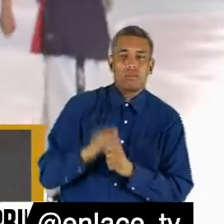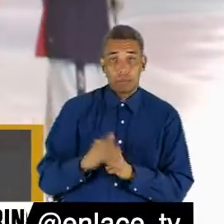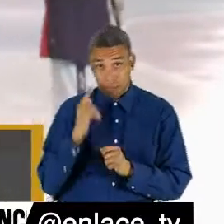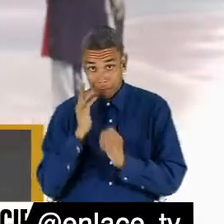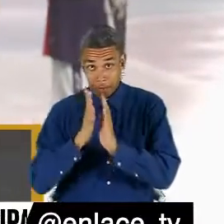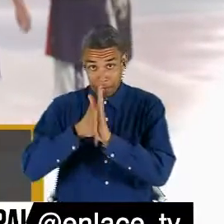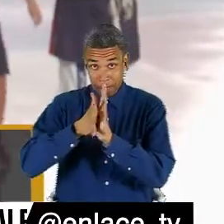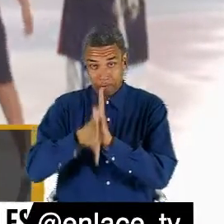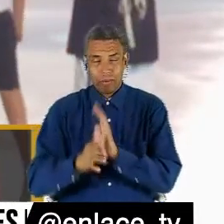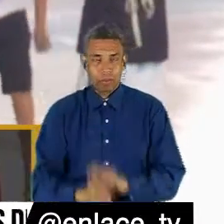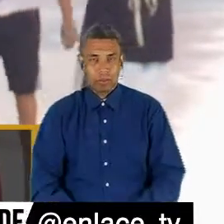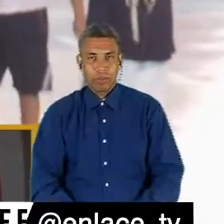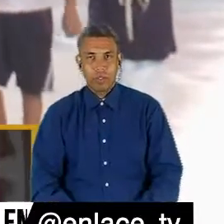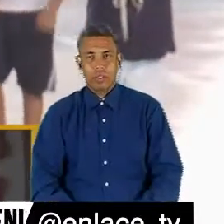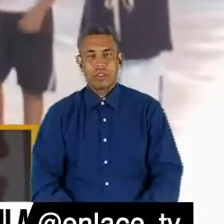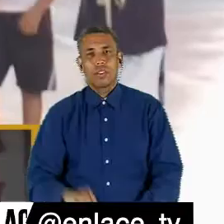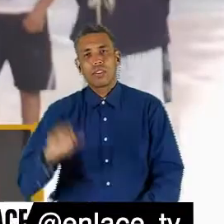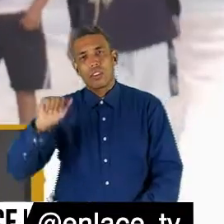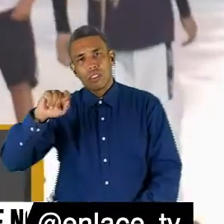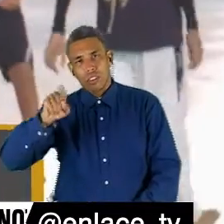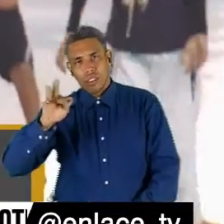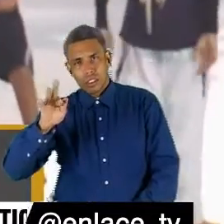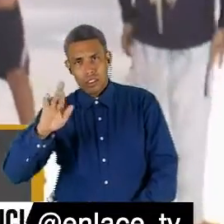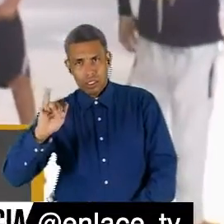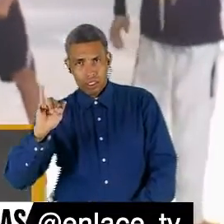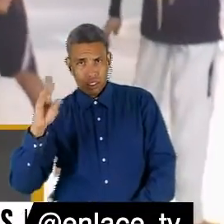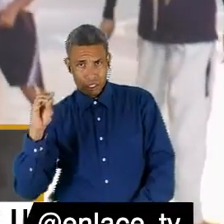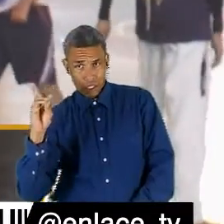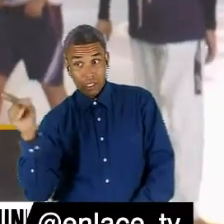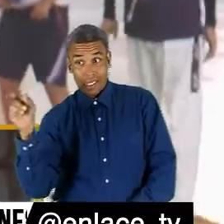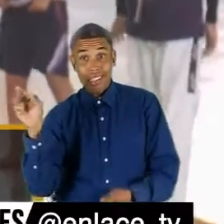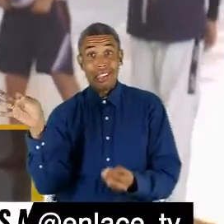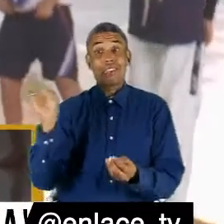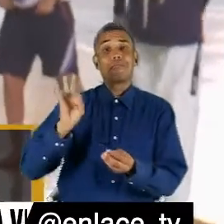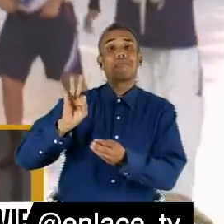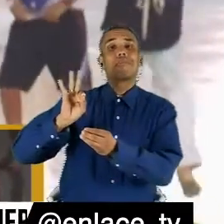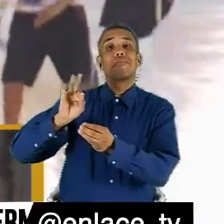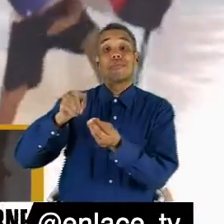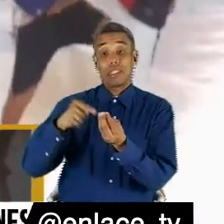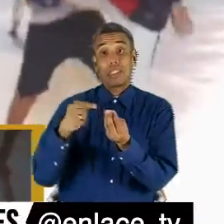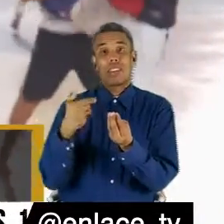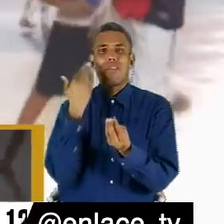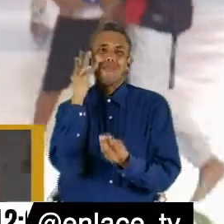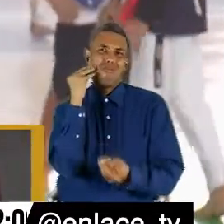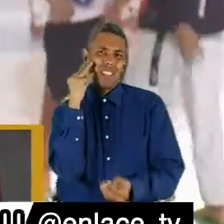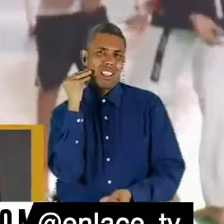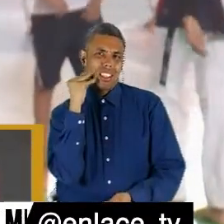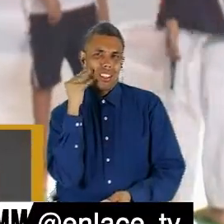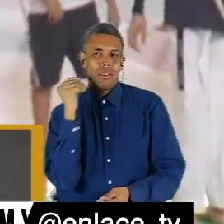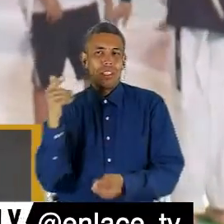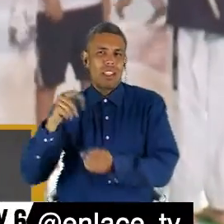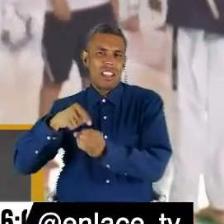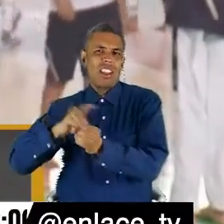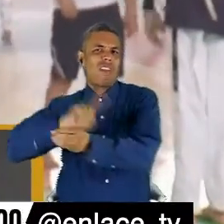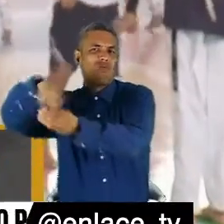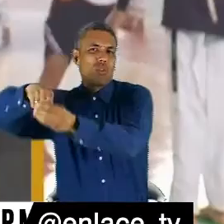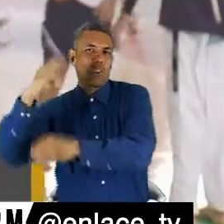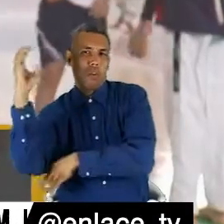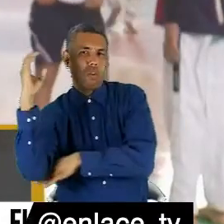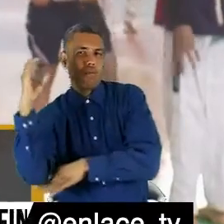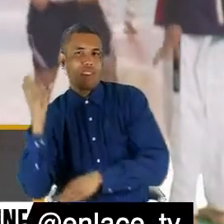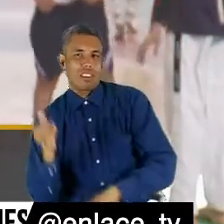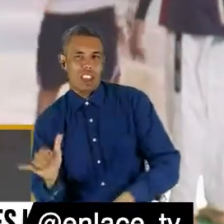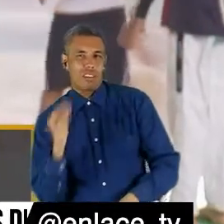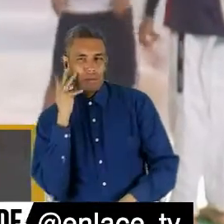actual selección Colombia, la que tenemos ahí en la categoría 46 kilogramos junior. Adicional a eso